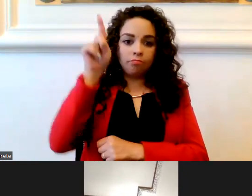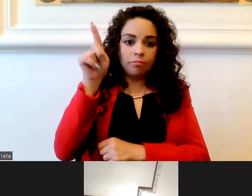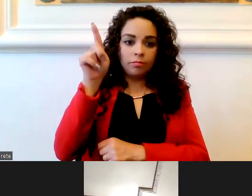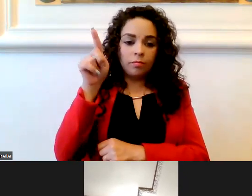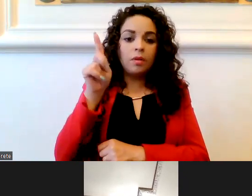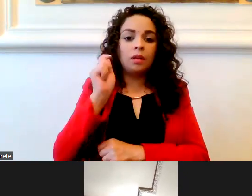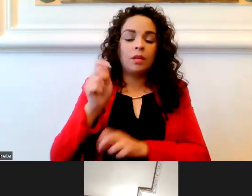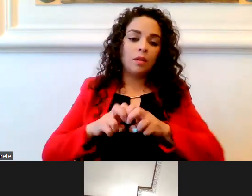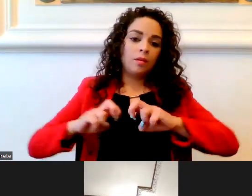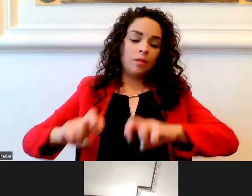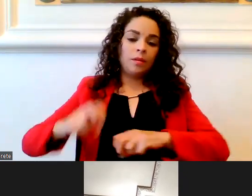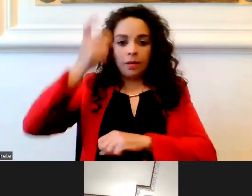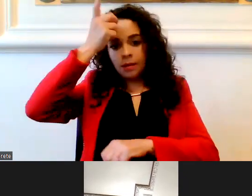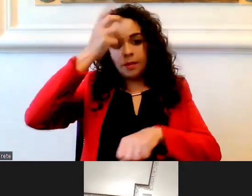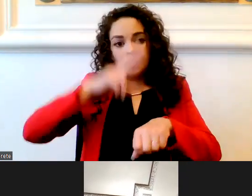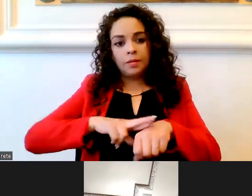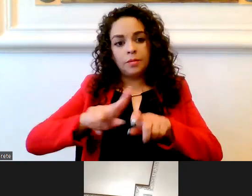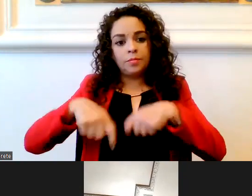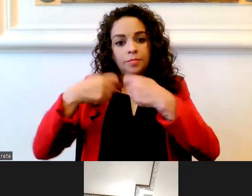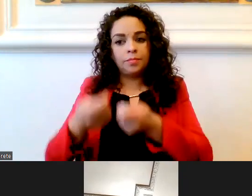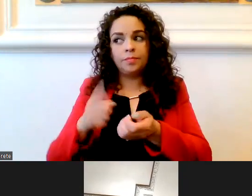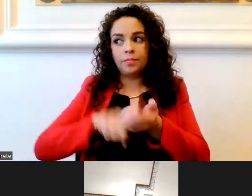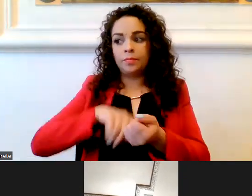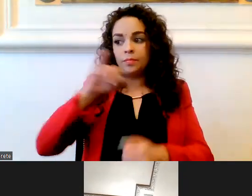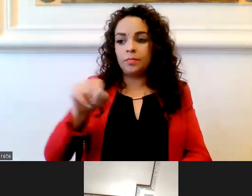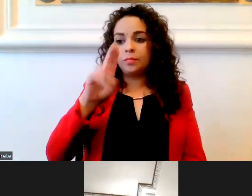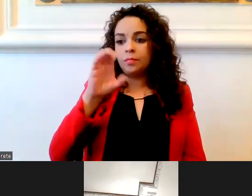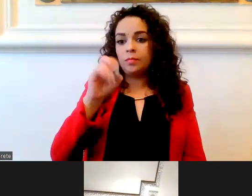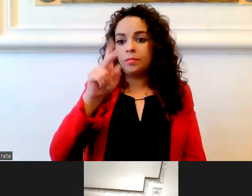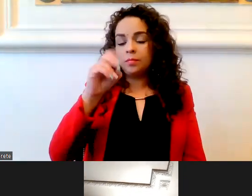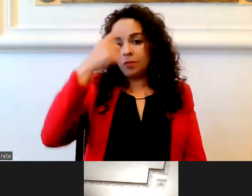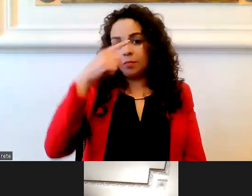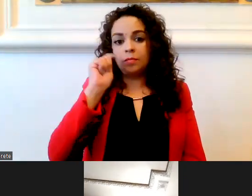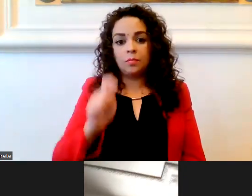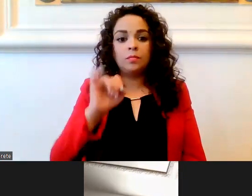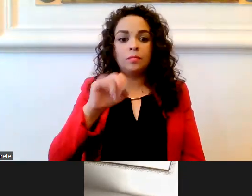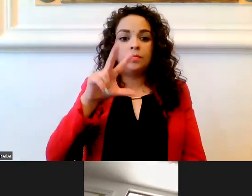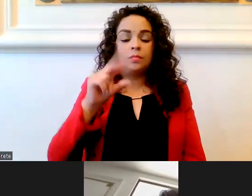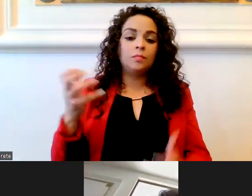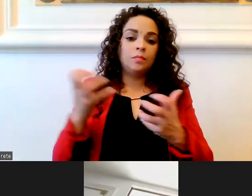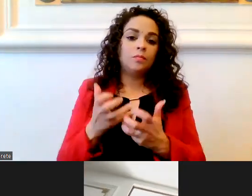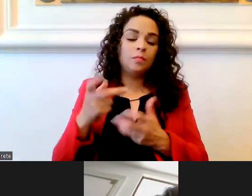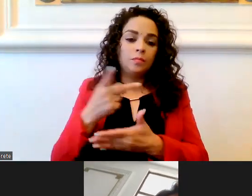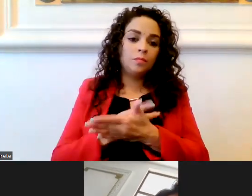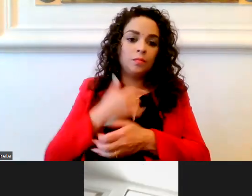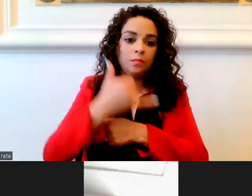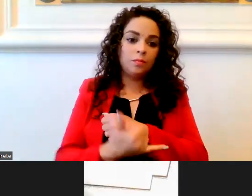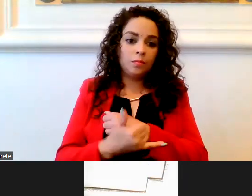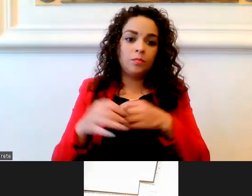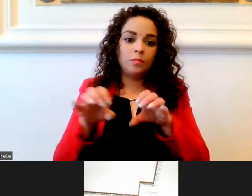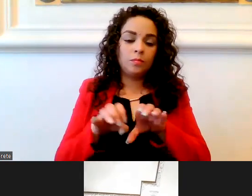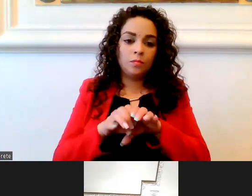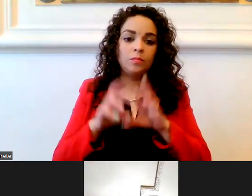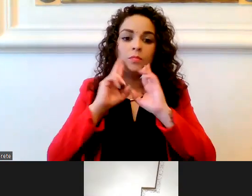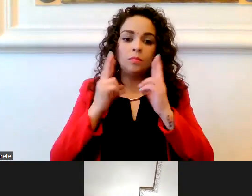a la Junta de Coordinación Política a efecto de que se dictamine y presente el proyecto relativo en la siguiente sesión del Pleno,